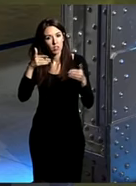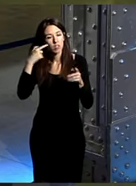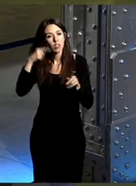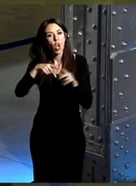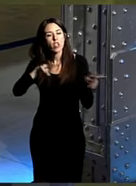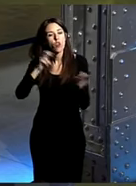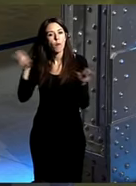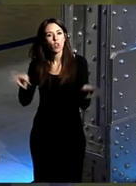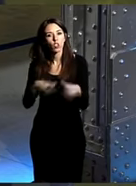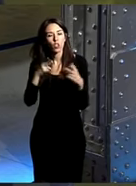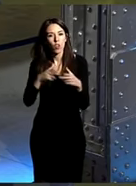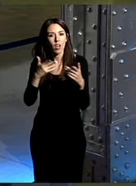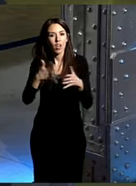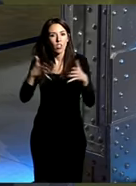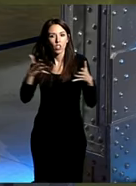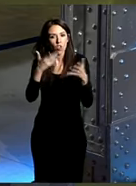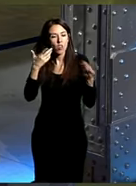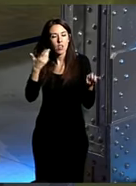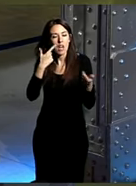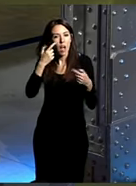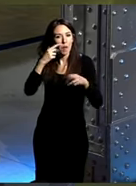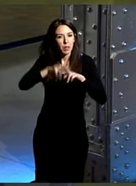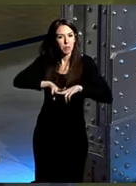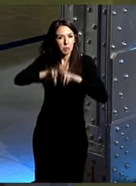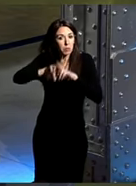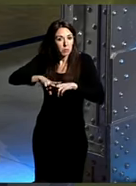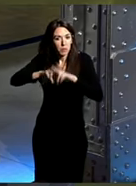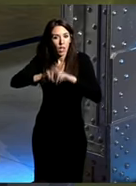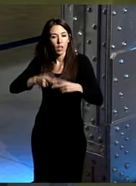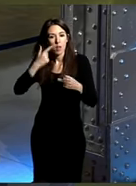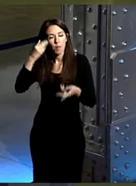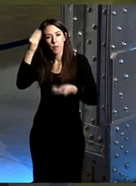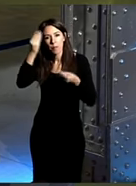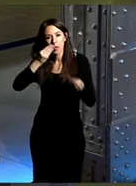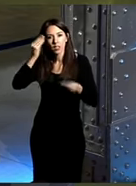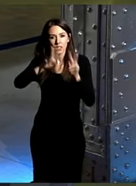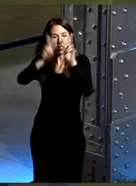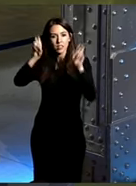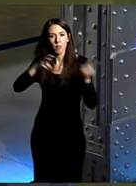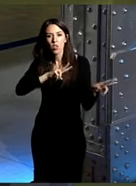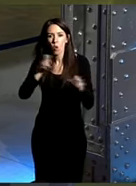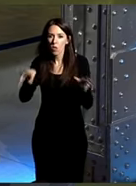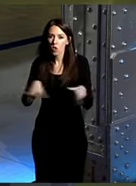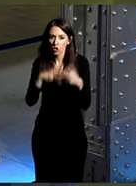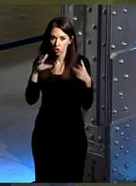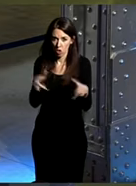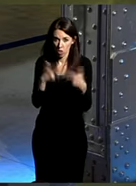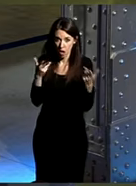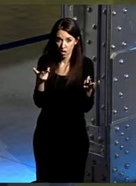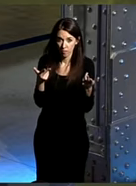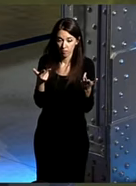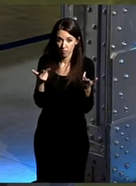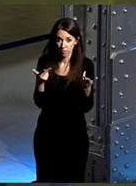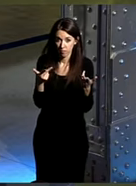la innovación social, y es como un gran think tank donde se analiza, donde se piensa sobre la innovación social, ¿no?